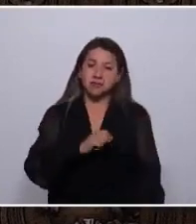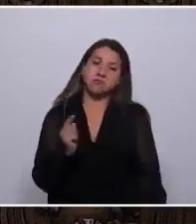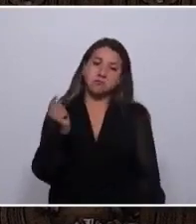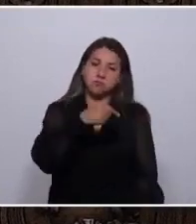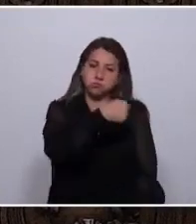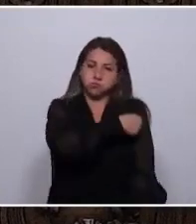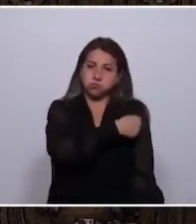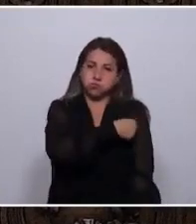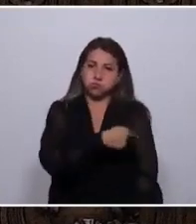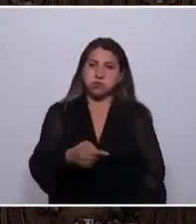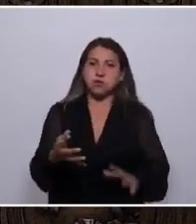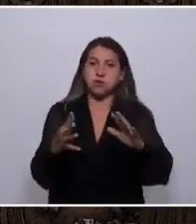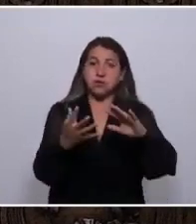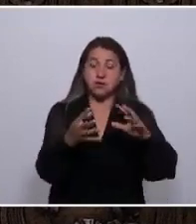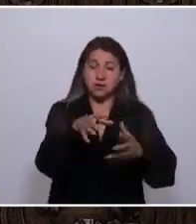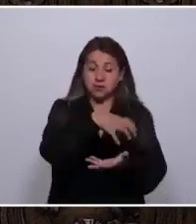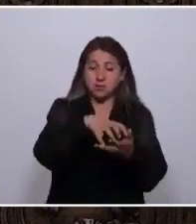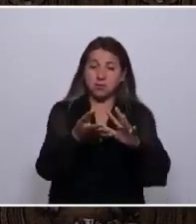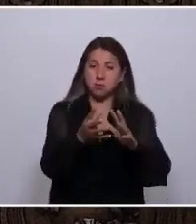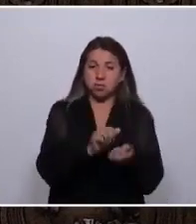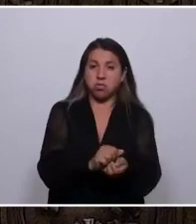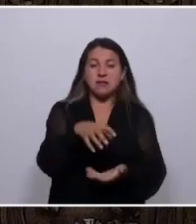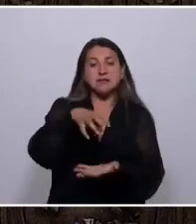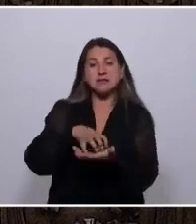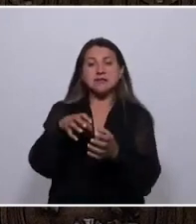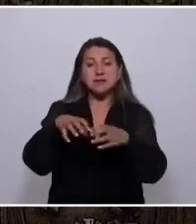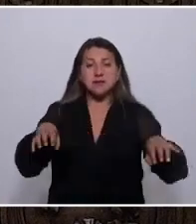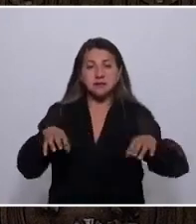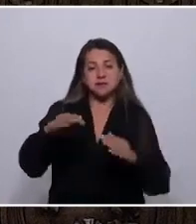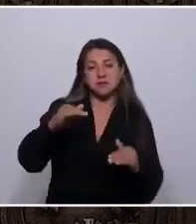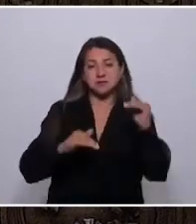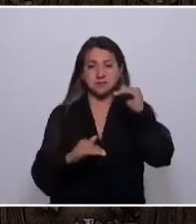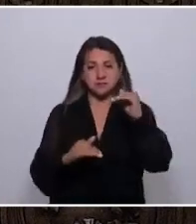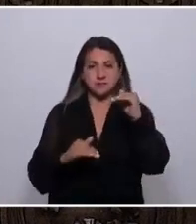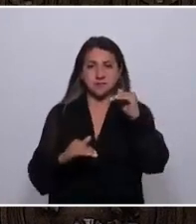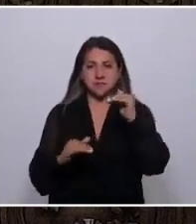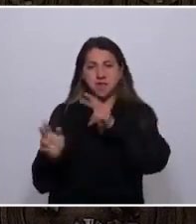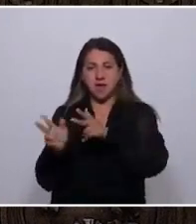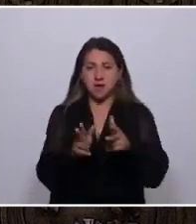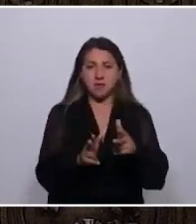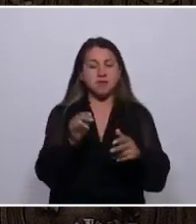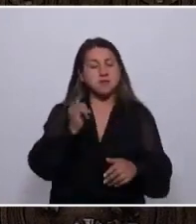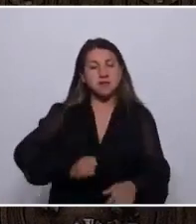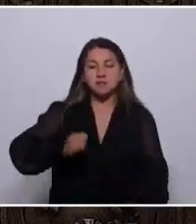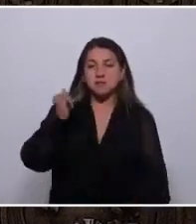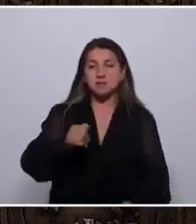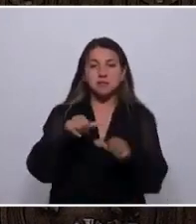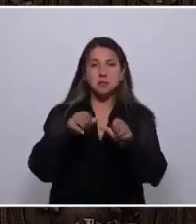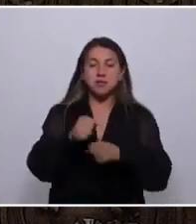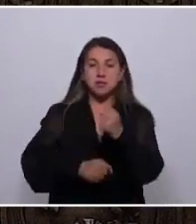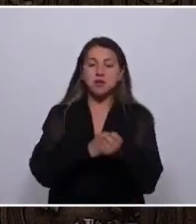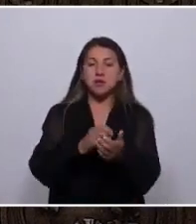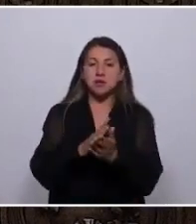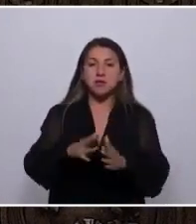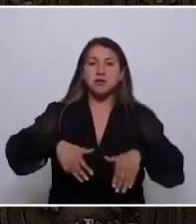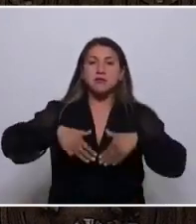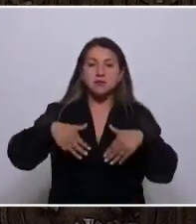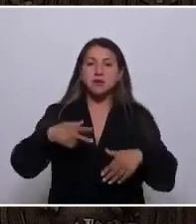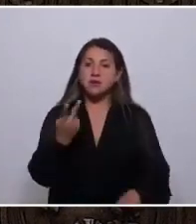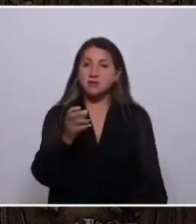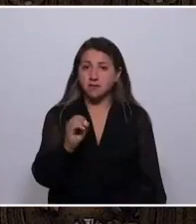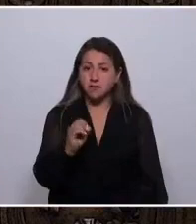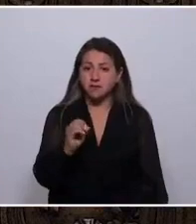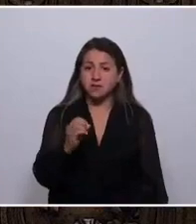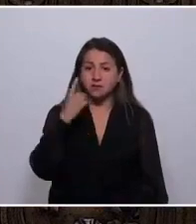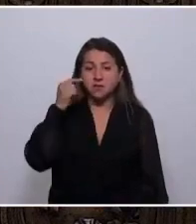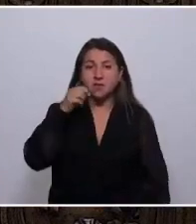Loros. El centralismo se nos impuso por las armas una y otra vez durante los siglos XIX y XX. Pero en